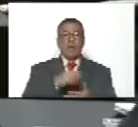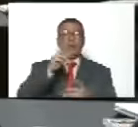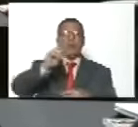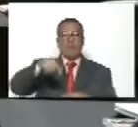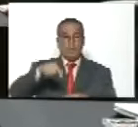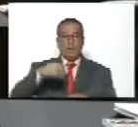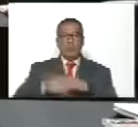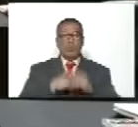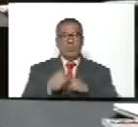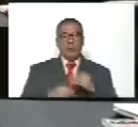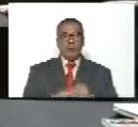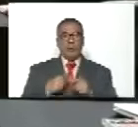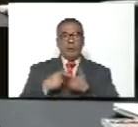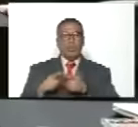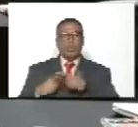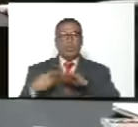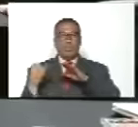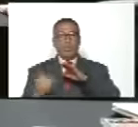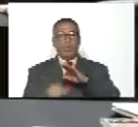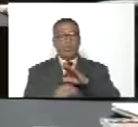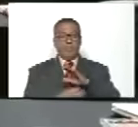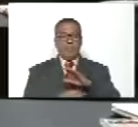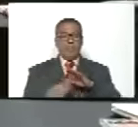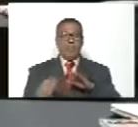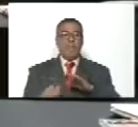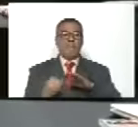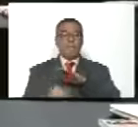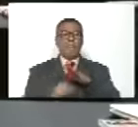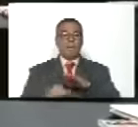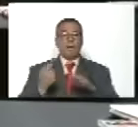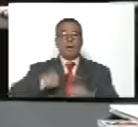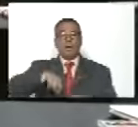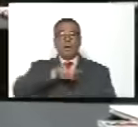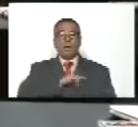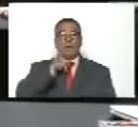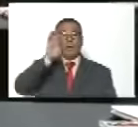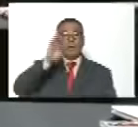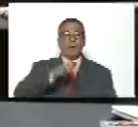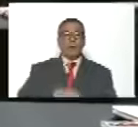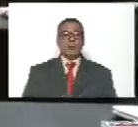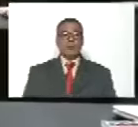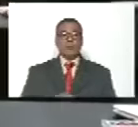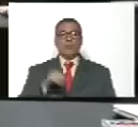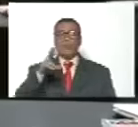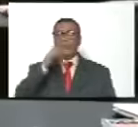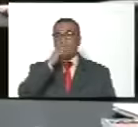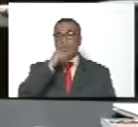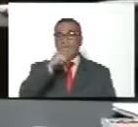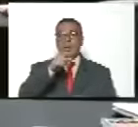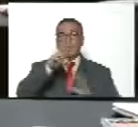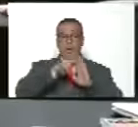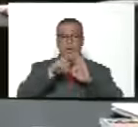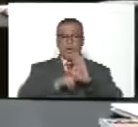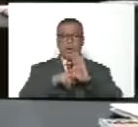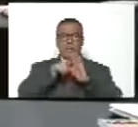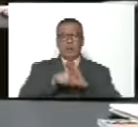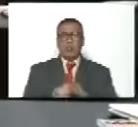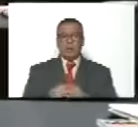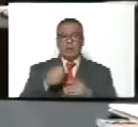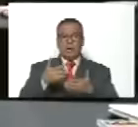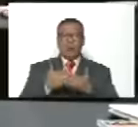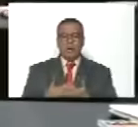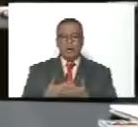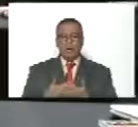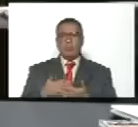también ante las diferentes instituciones, porque en nuestro país no existe un marco regulatorio para quienes